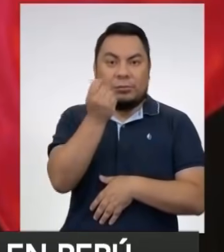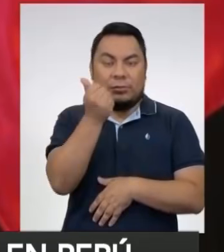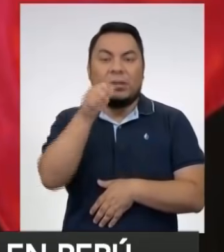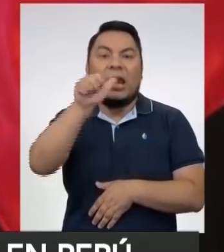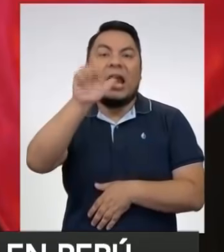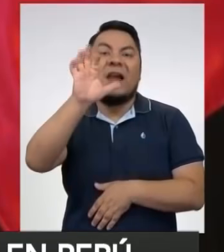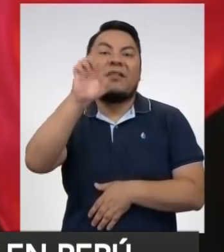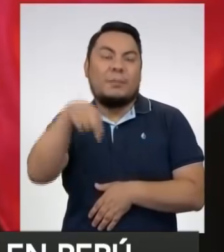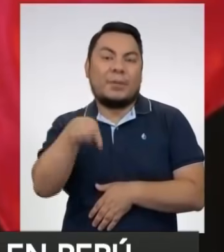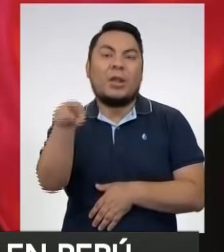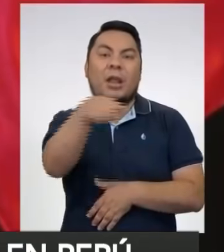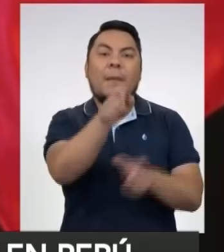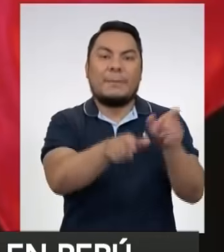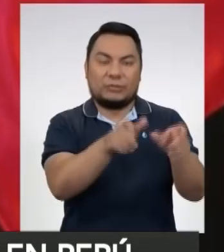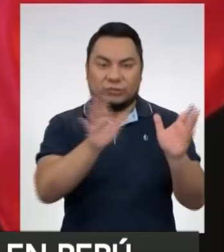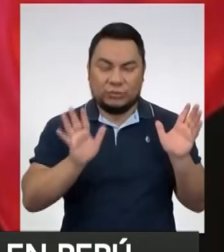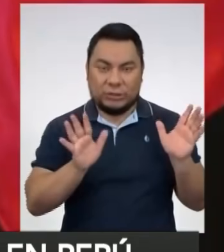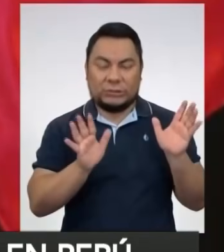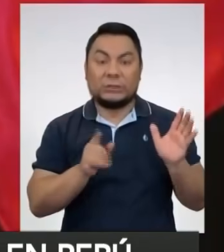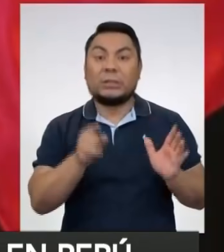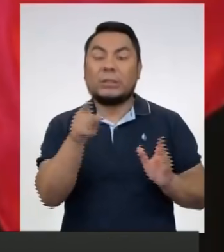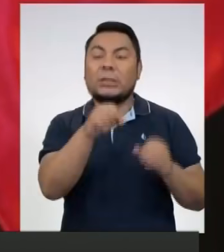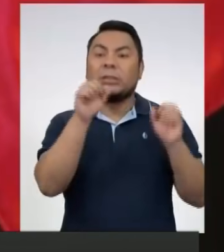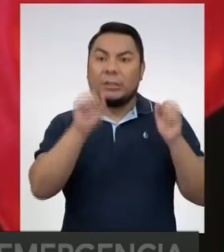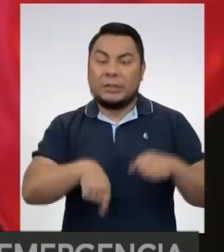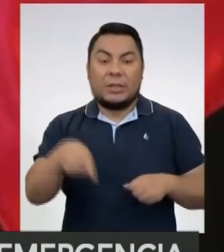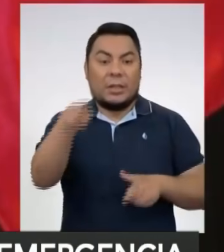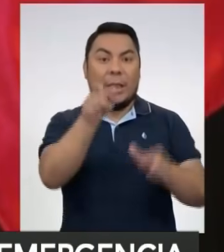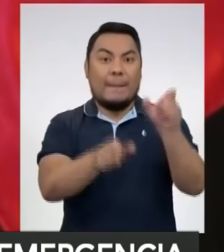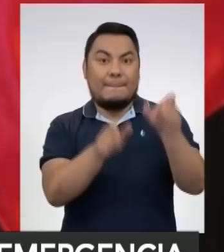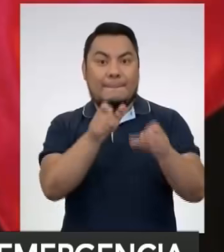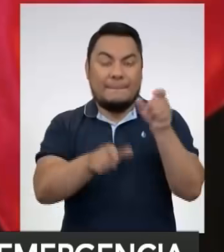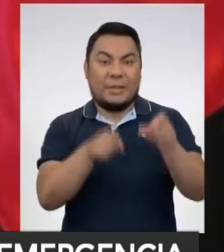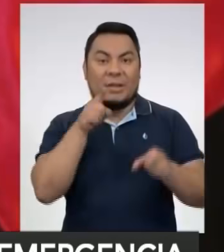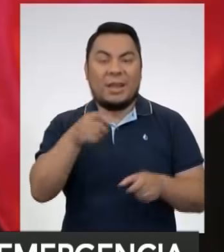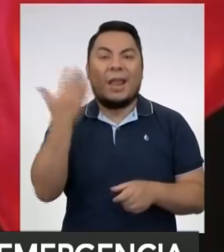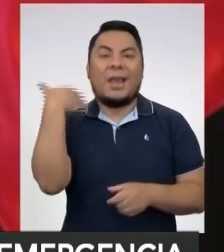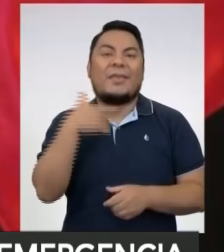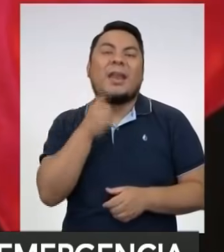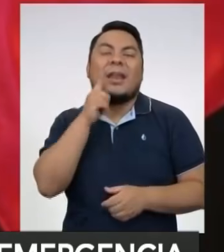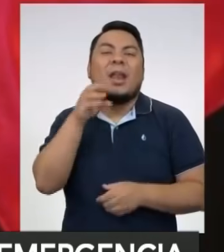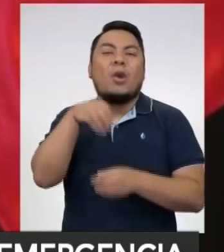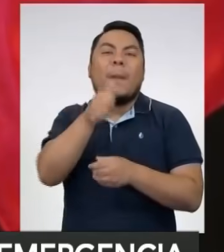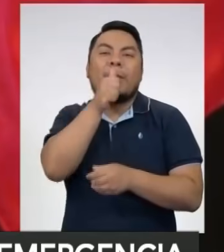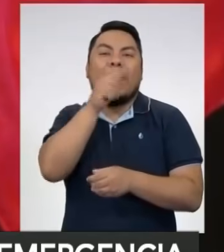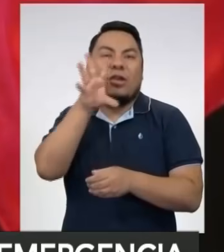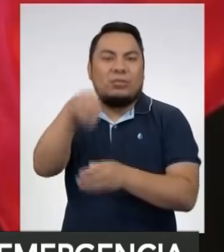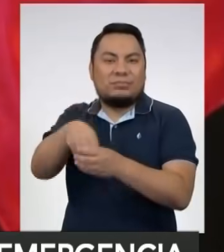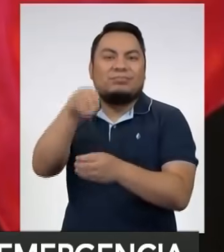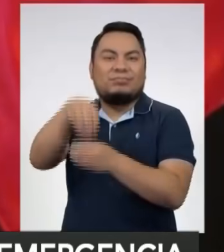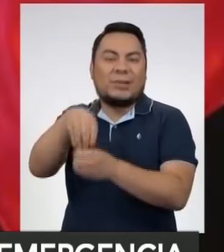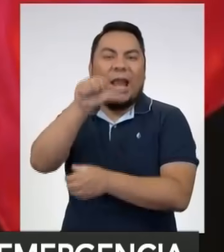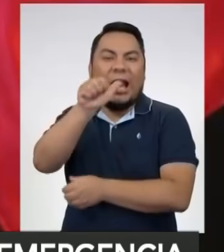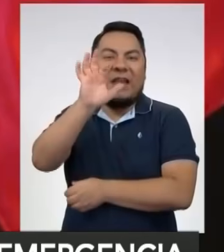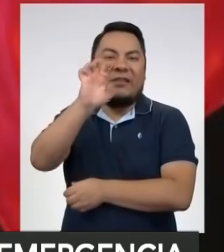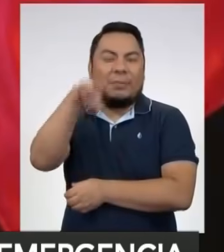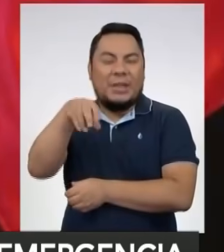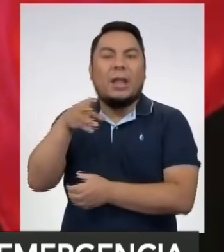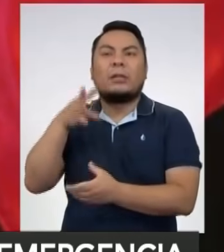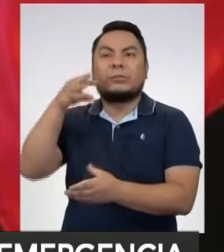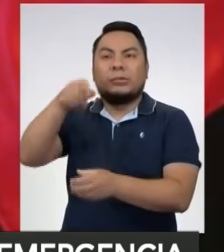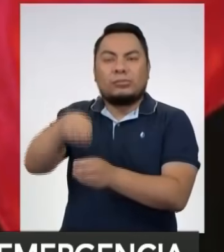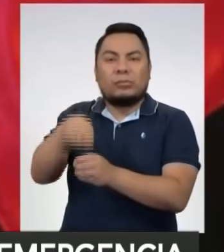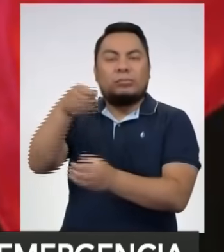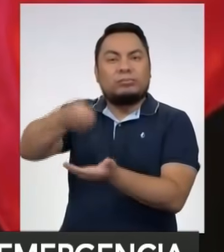pensiones. Dispóngase que los afiliados del sistema privado de pensiones puedan realizar